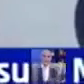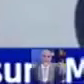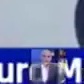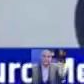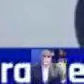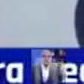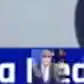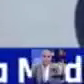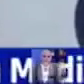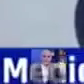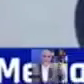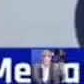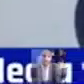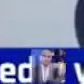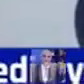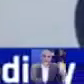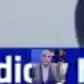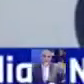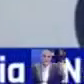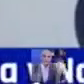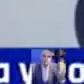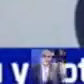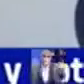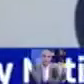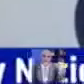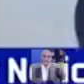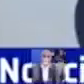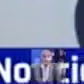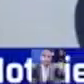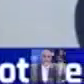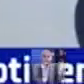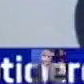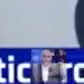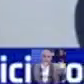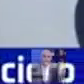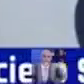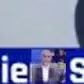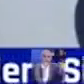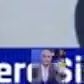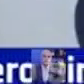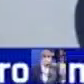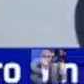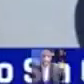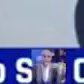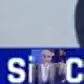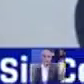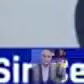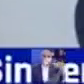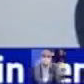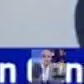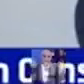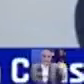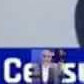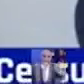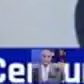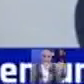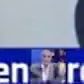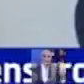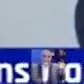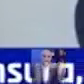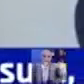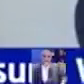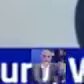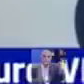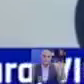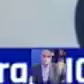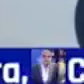la caracteriza, pues bueno, fue a sus redes sociales y apuntó ahí ese tuit donde dice que conforme a los